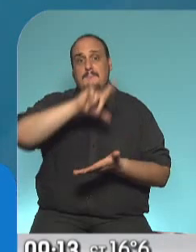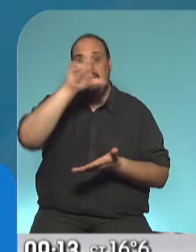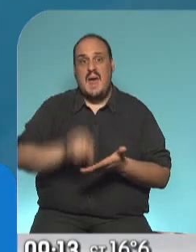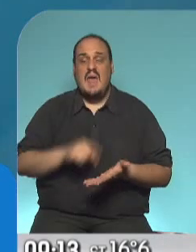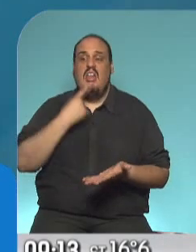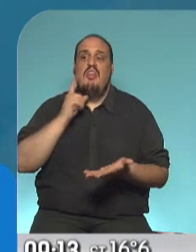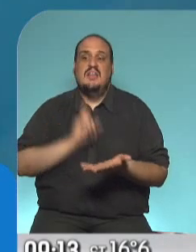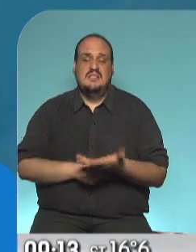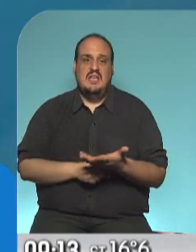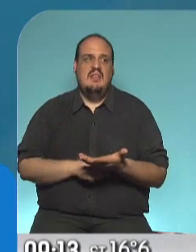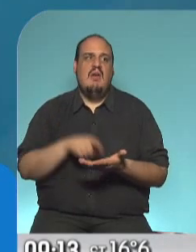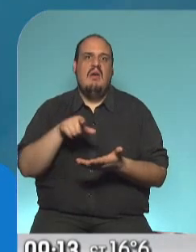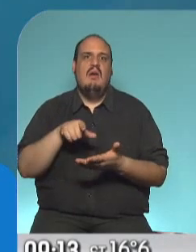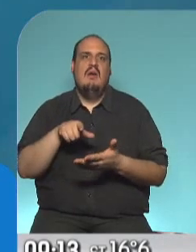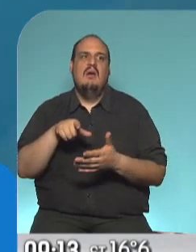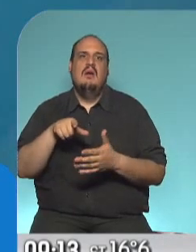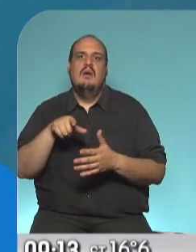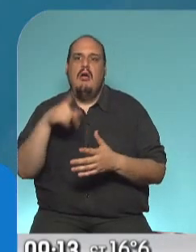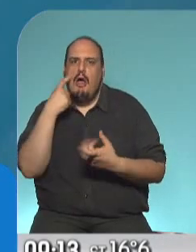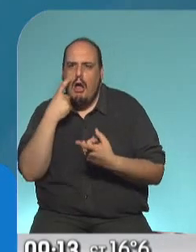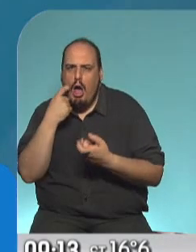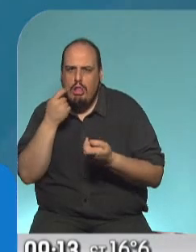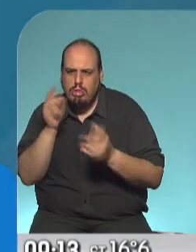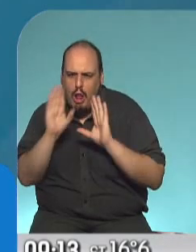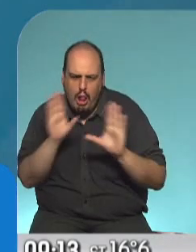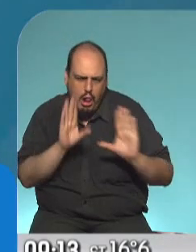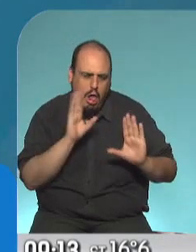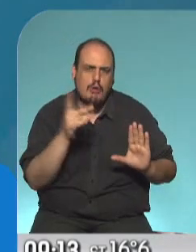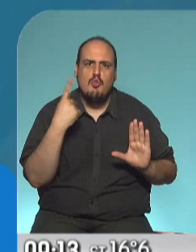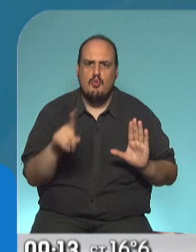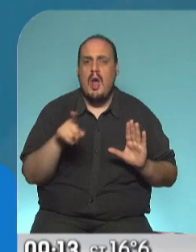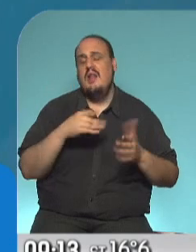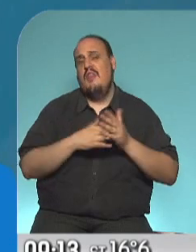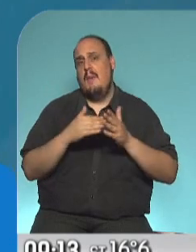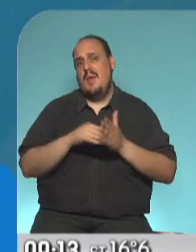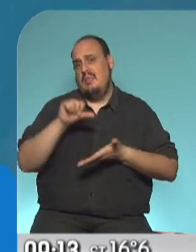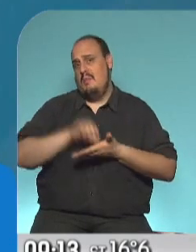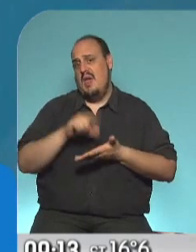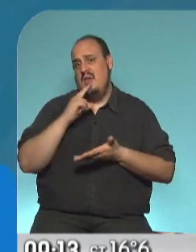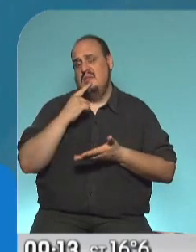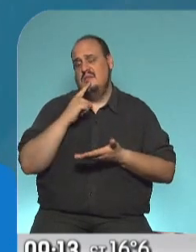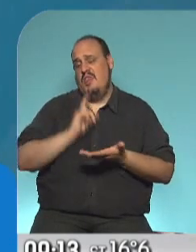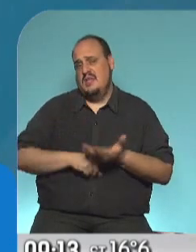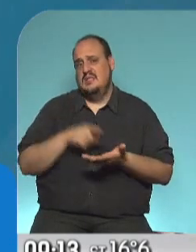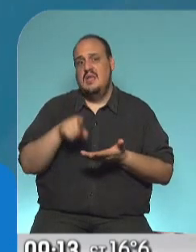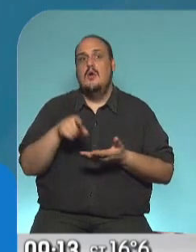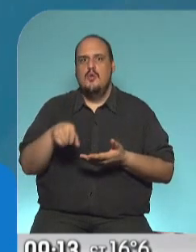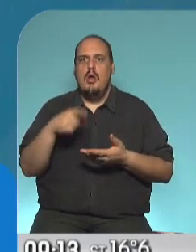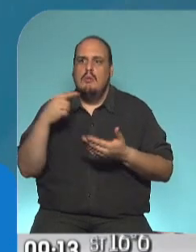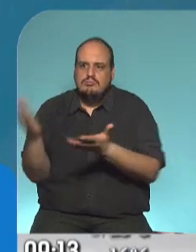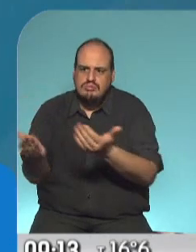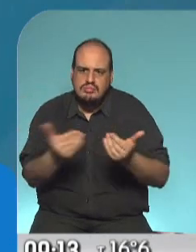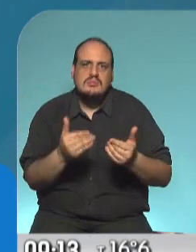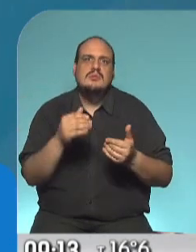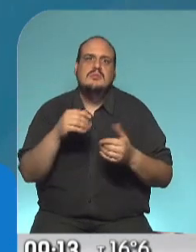país decide cuáles son los eventos que desea mantener bajo vigilancia que son eventos que uno necesita una recolección sistemática y continua no solo